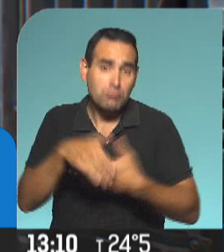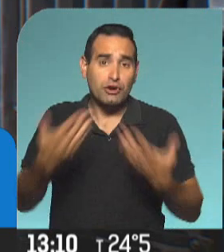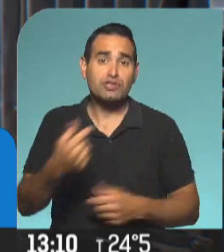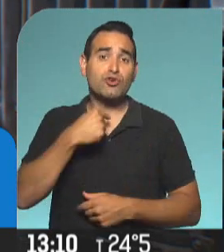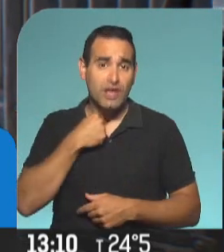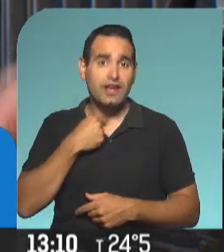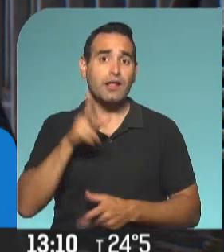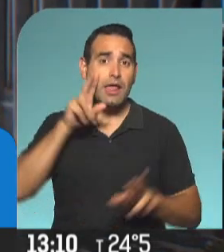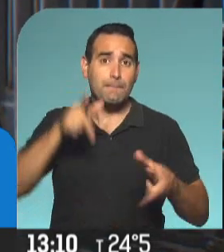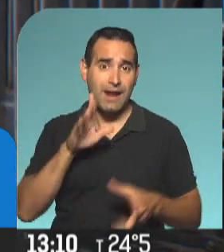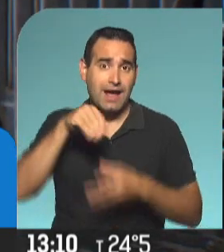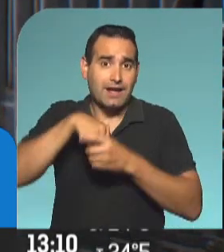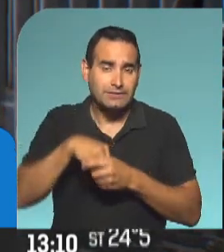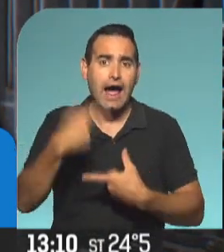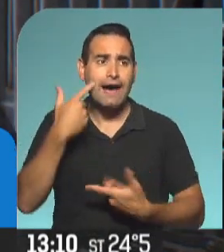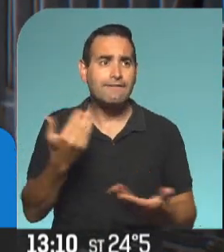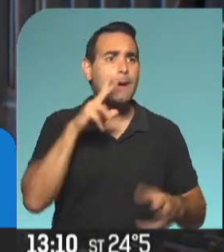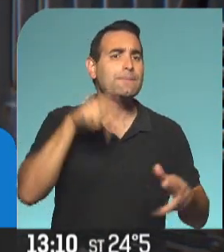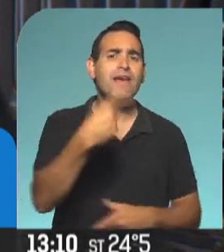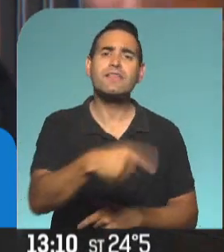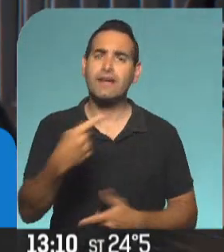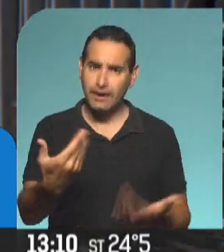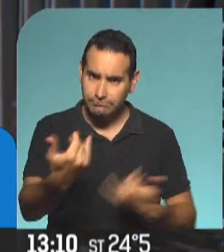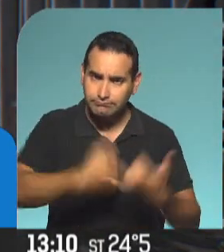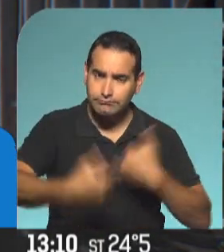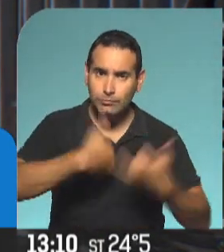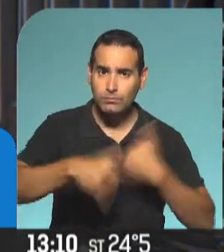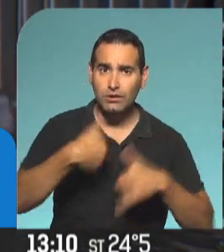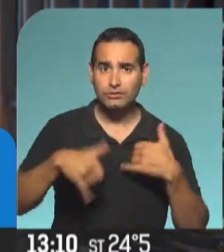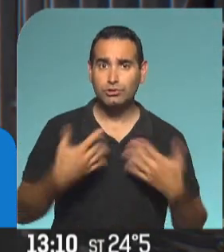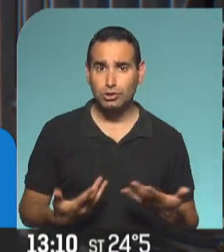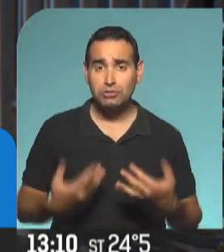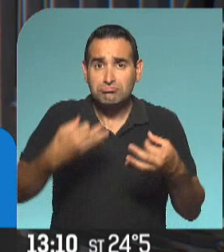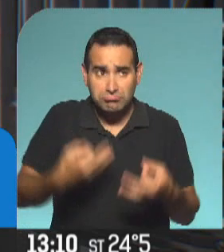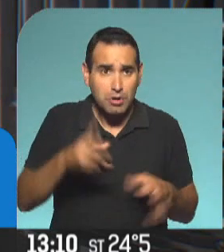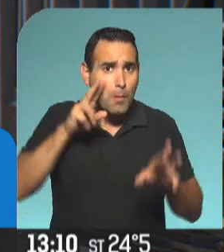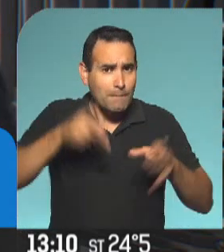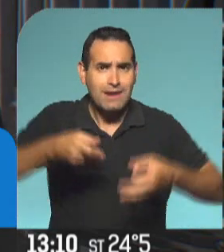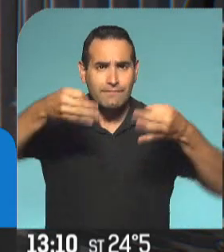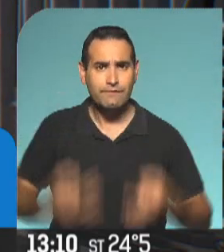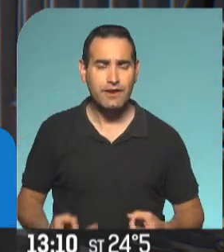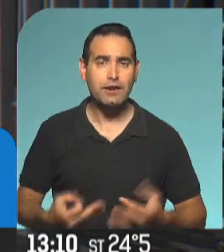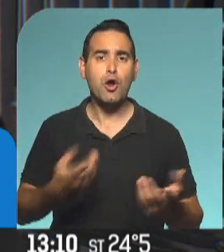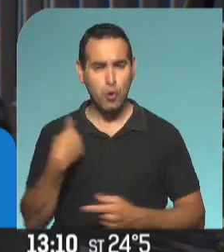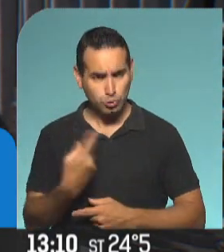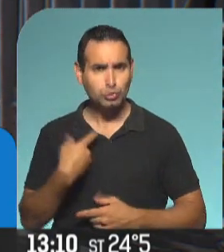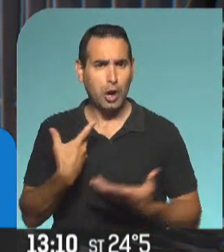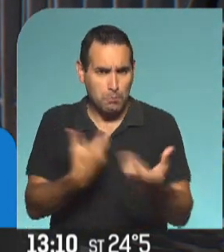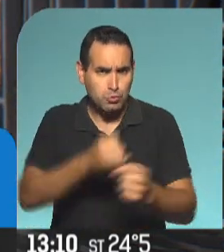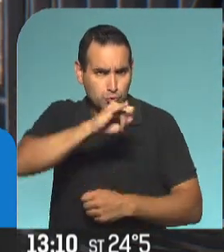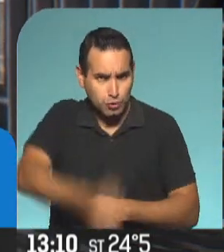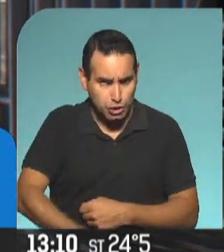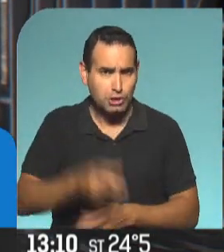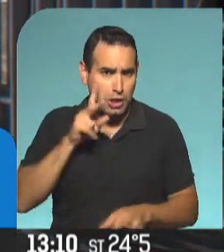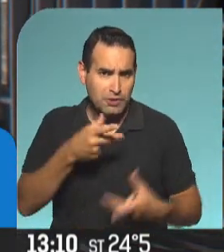ser parte, queremos saber cuál es el plan, que sean consecuentes, que hagan un plan serio. Nosotros vamos a colaborar en ese